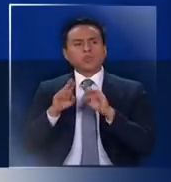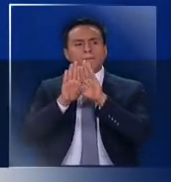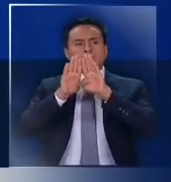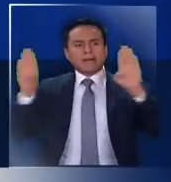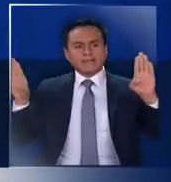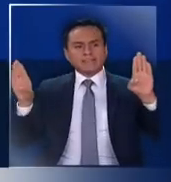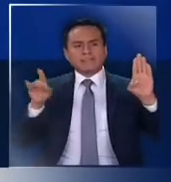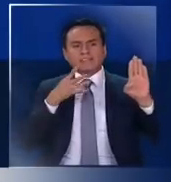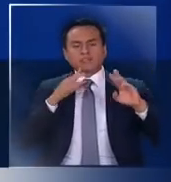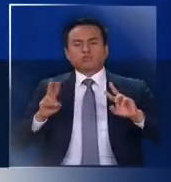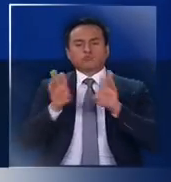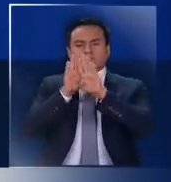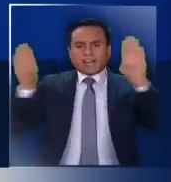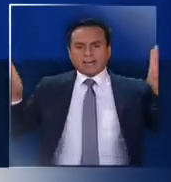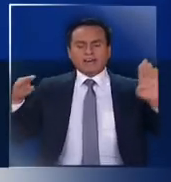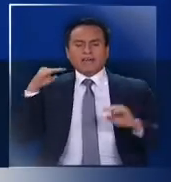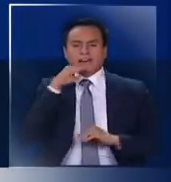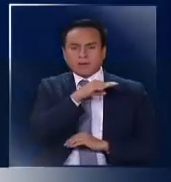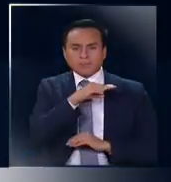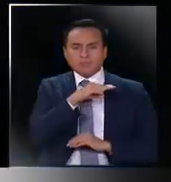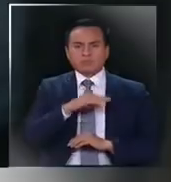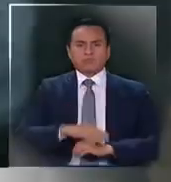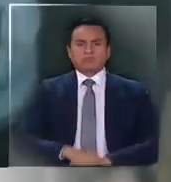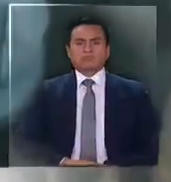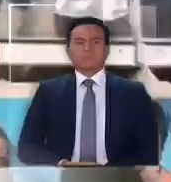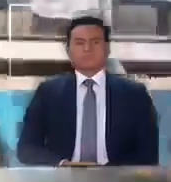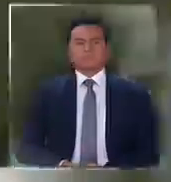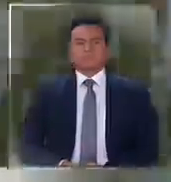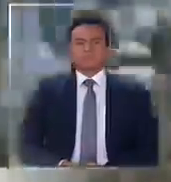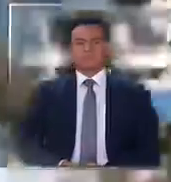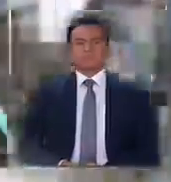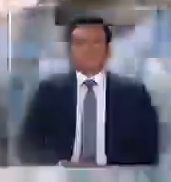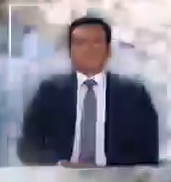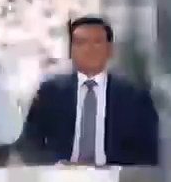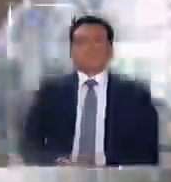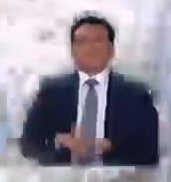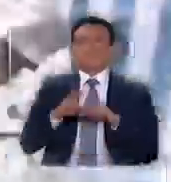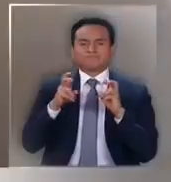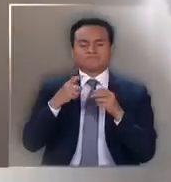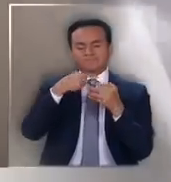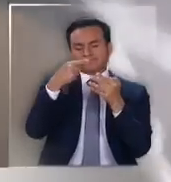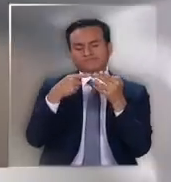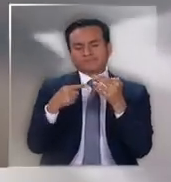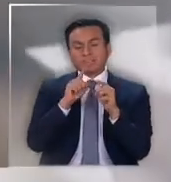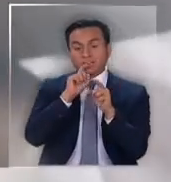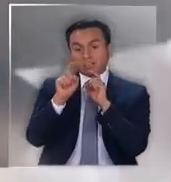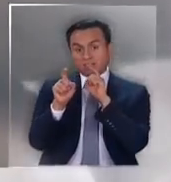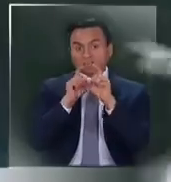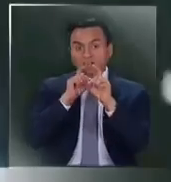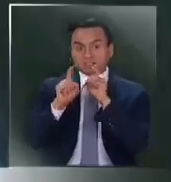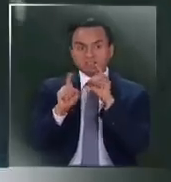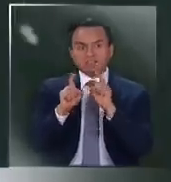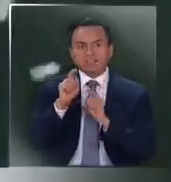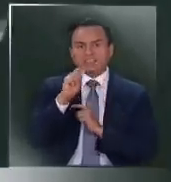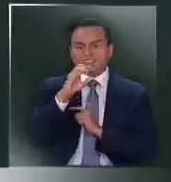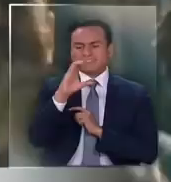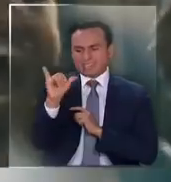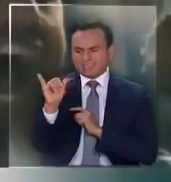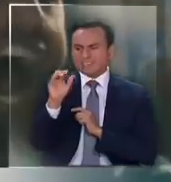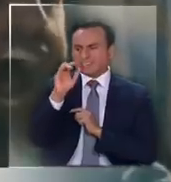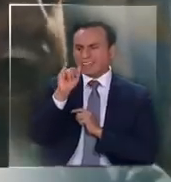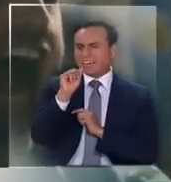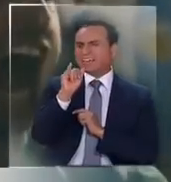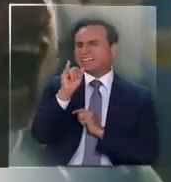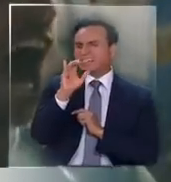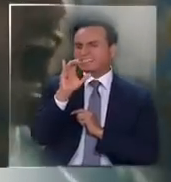wall, and it has to be built quickly. Debido a las innumerables críticas que recibió TIC, el comercial